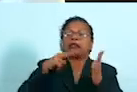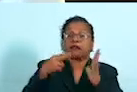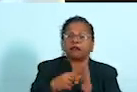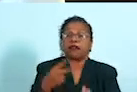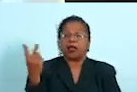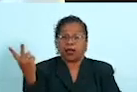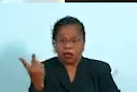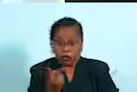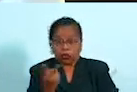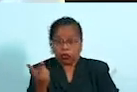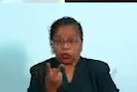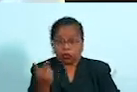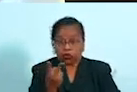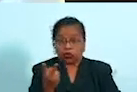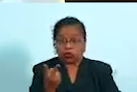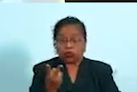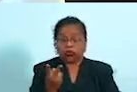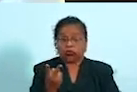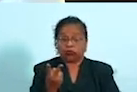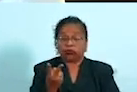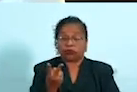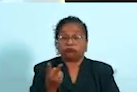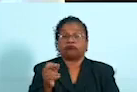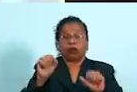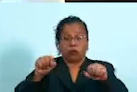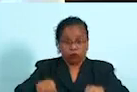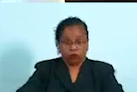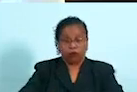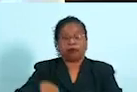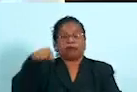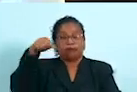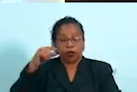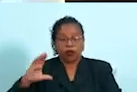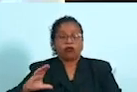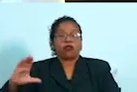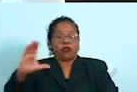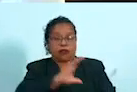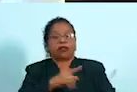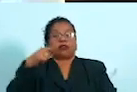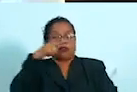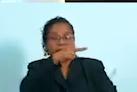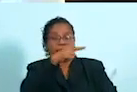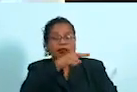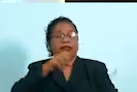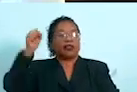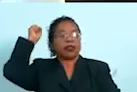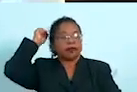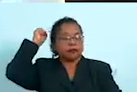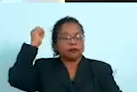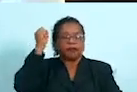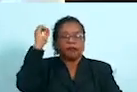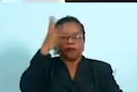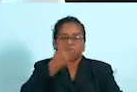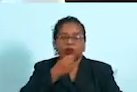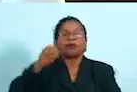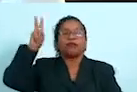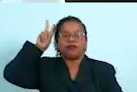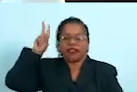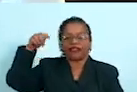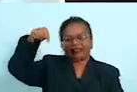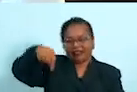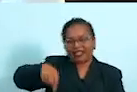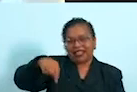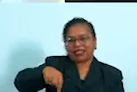Yo realmente espero con mucha anticipación la cooperación entre el Congreso Nacional de la República Dominicana y el